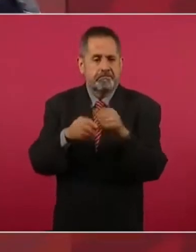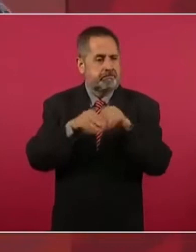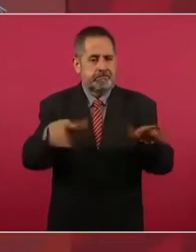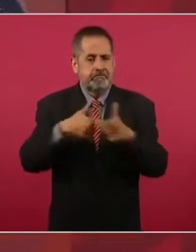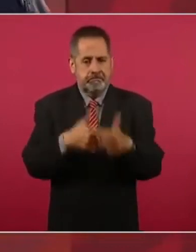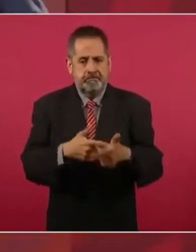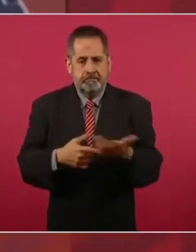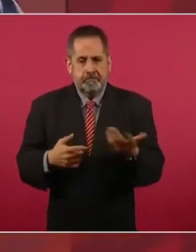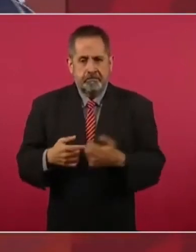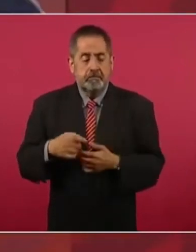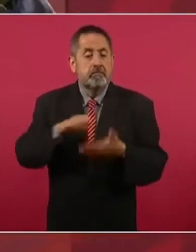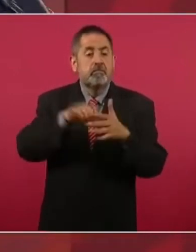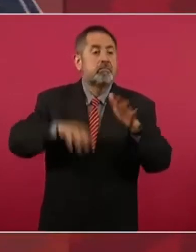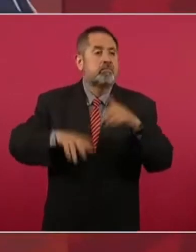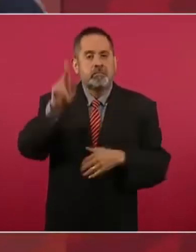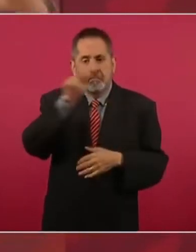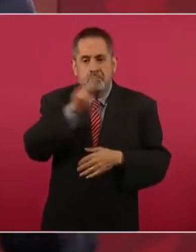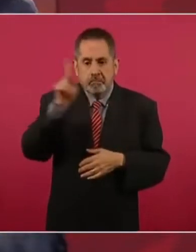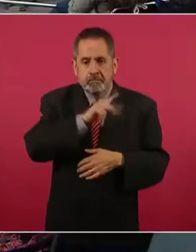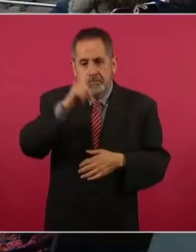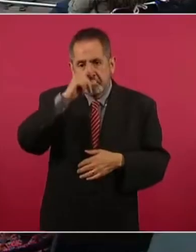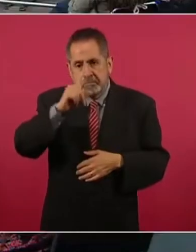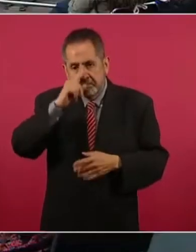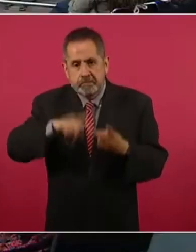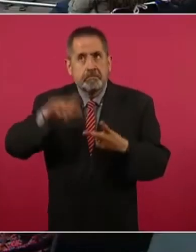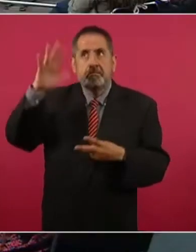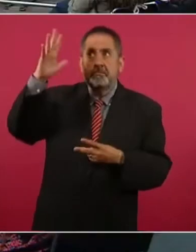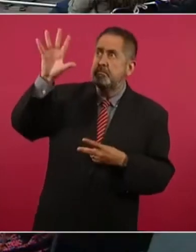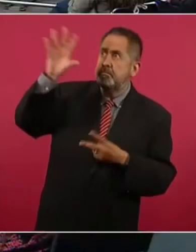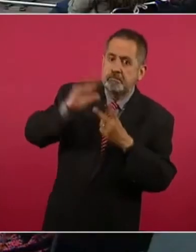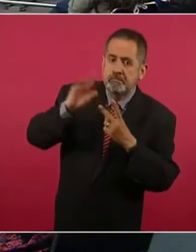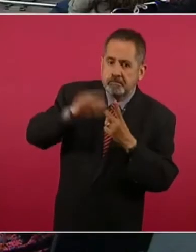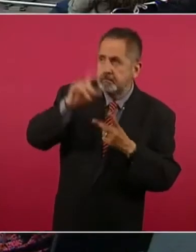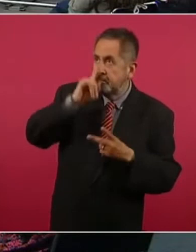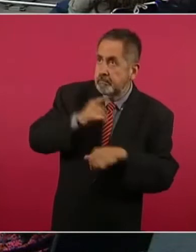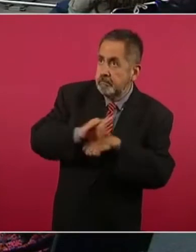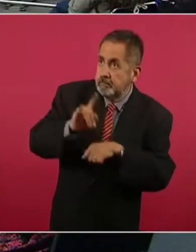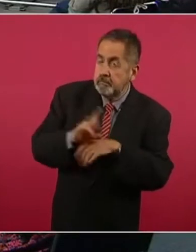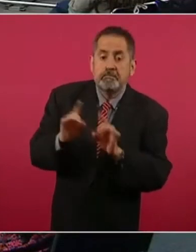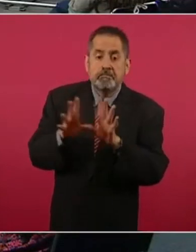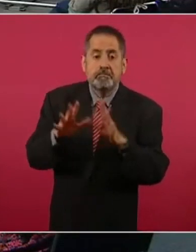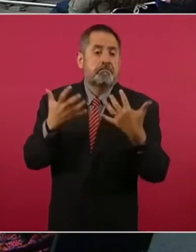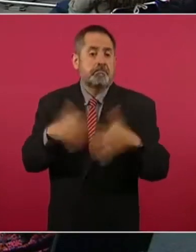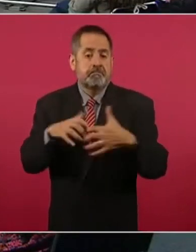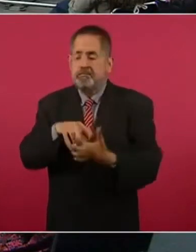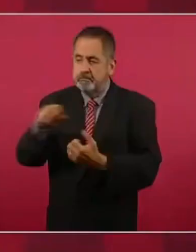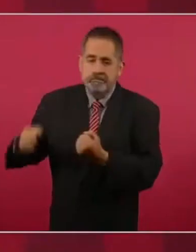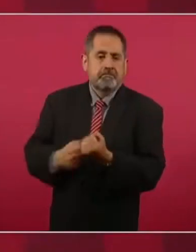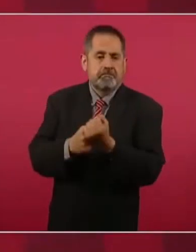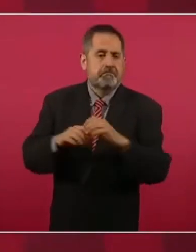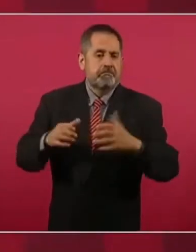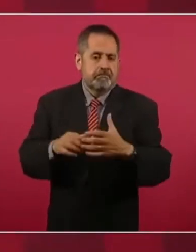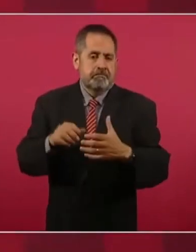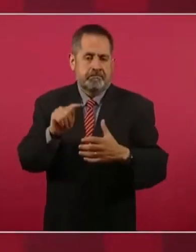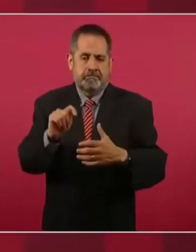porque así como no hay viento todo el tiempo, tampoco hay sol todo el tiempo, y para producir